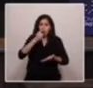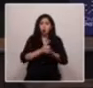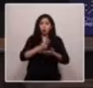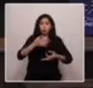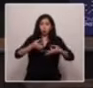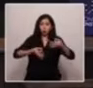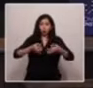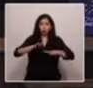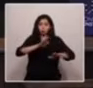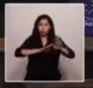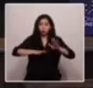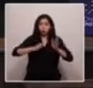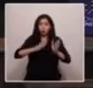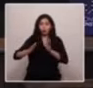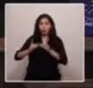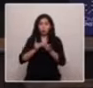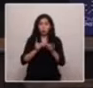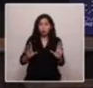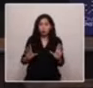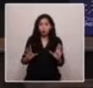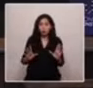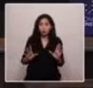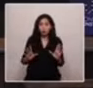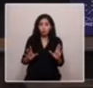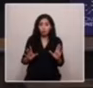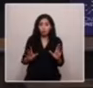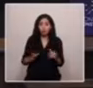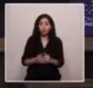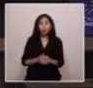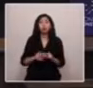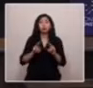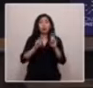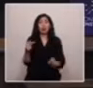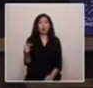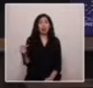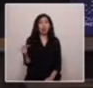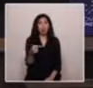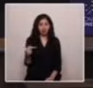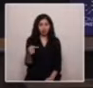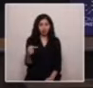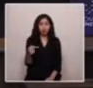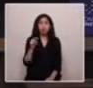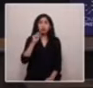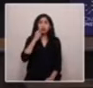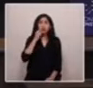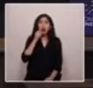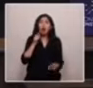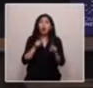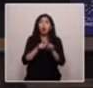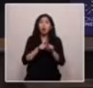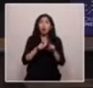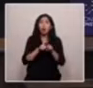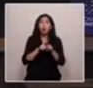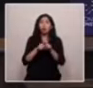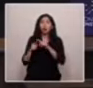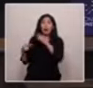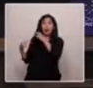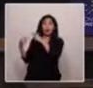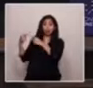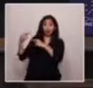el orden democrático. Un concepto de negacionismo que pretende imponer coercitivamente una versión de la historia como una